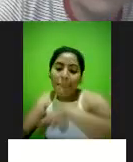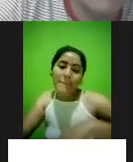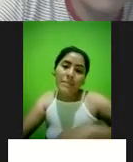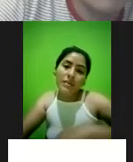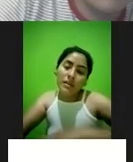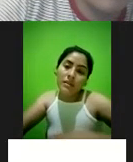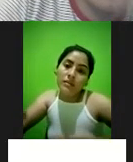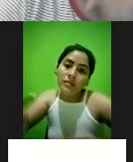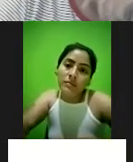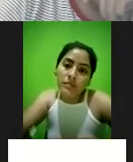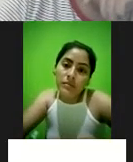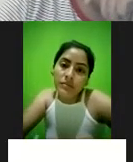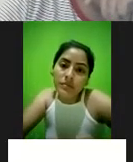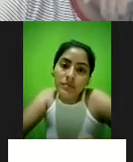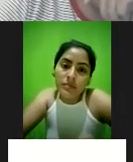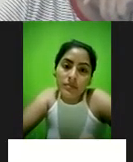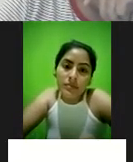universidad.